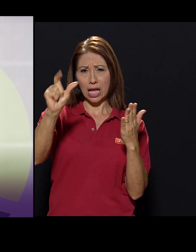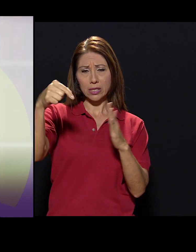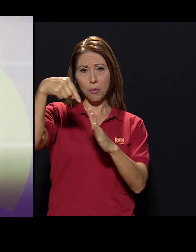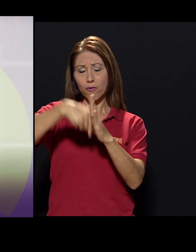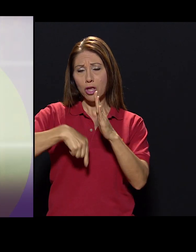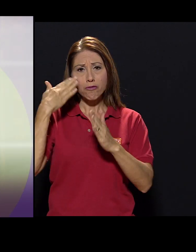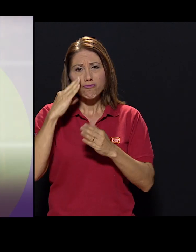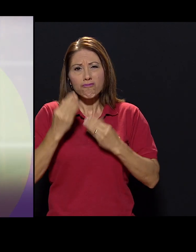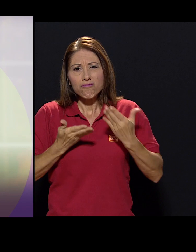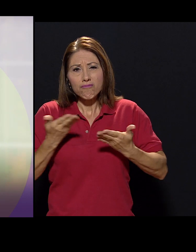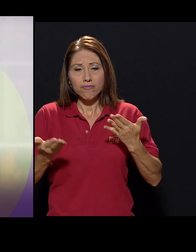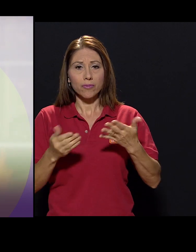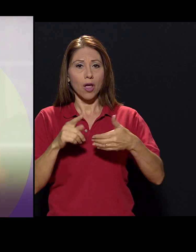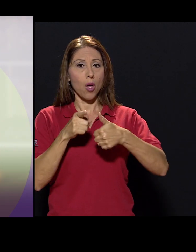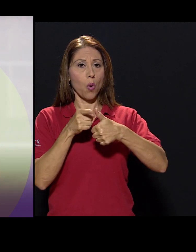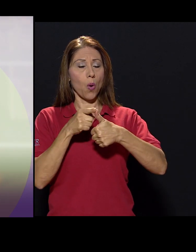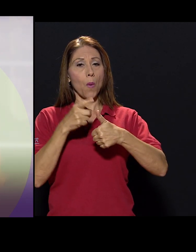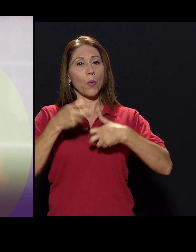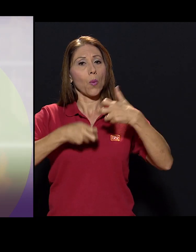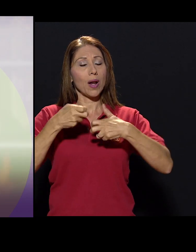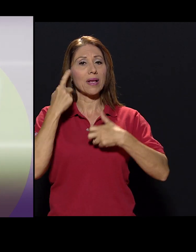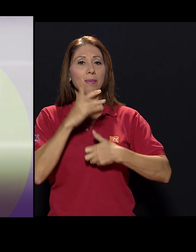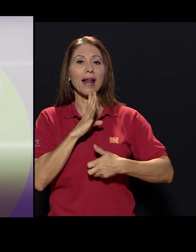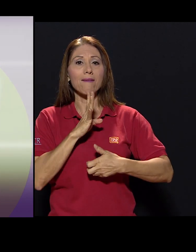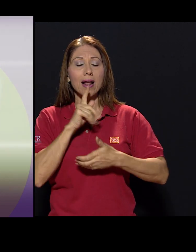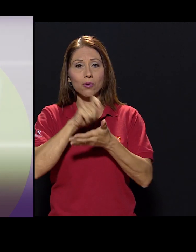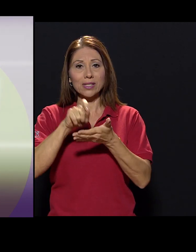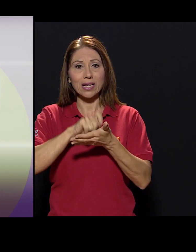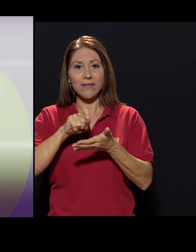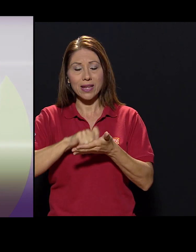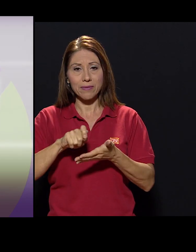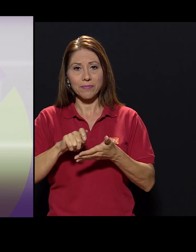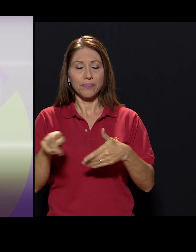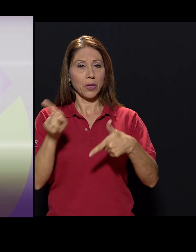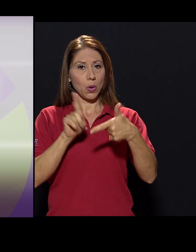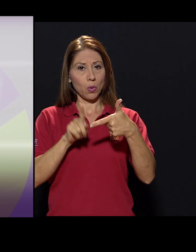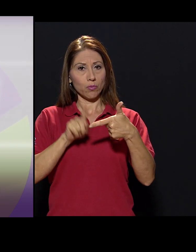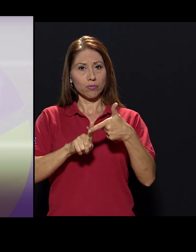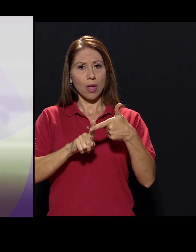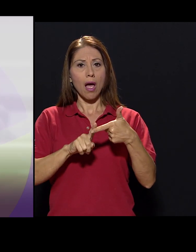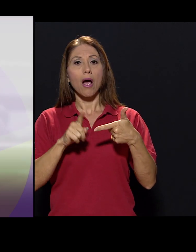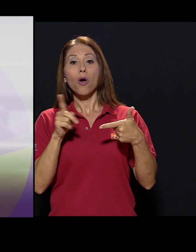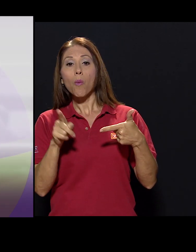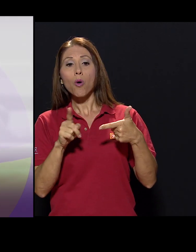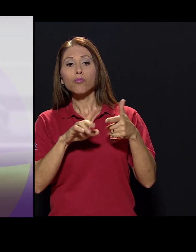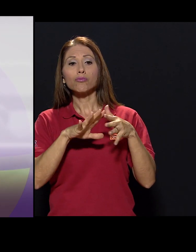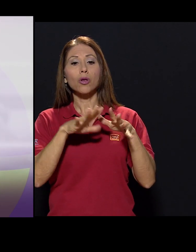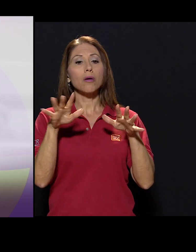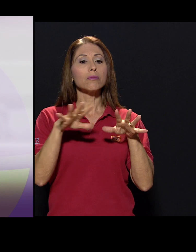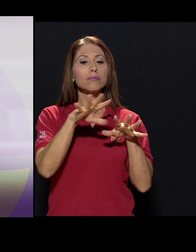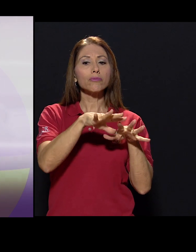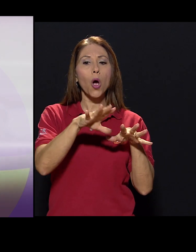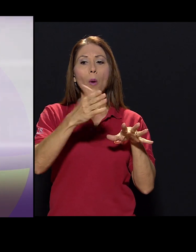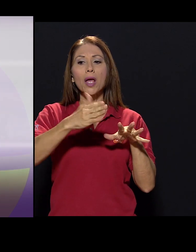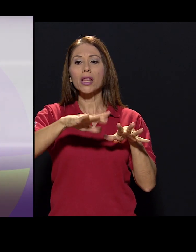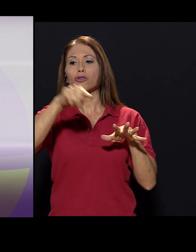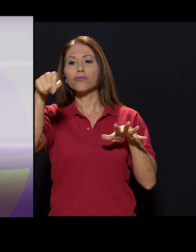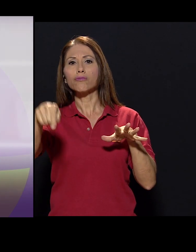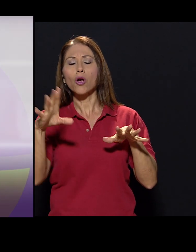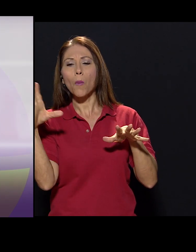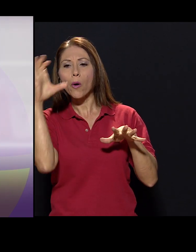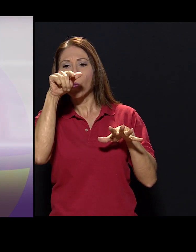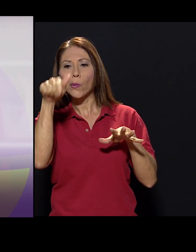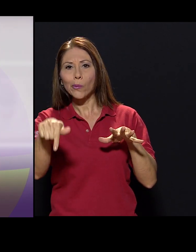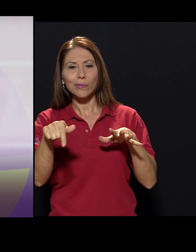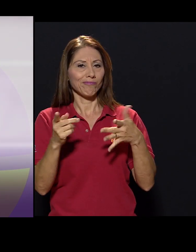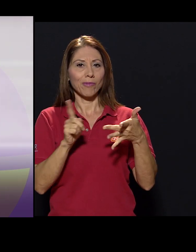pérdida de la percepción de distancia y profundidad Problemas para expresarse al hablar o escribir Ubicar objetos fuera de